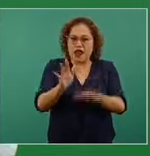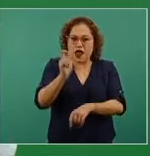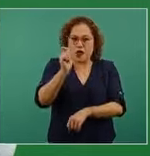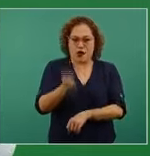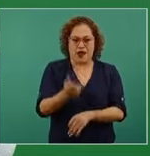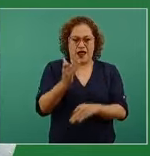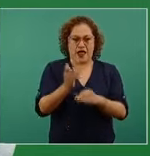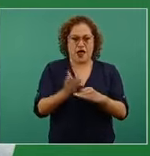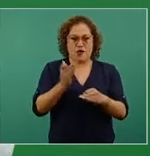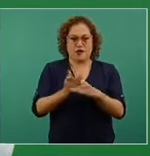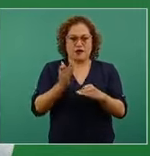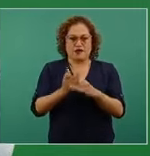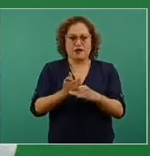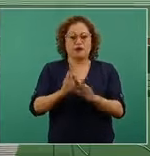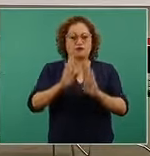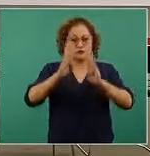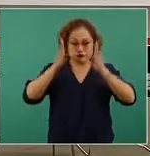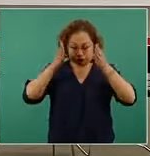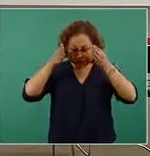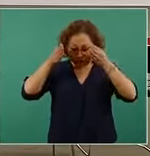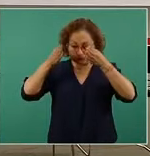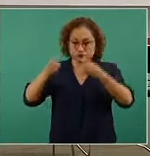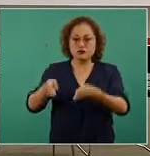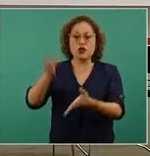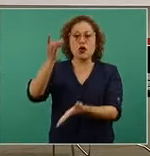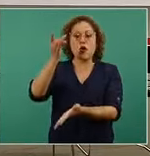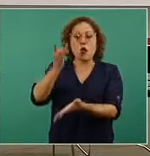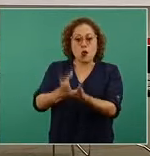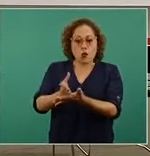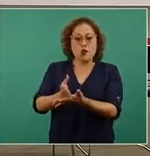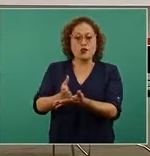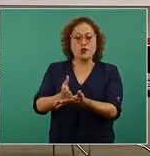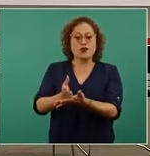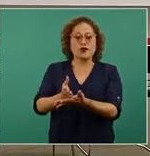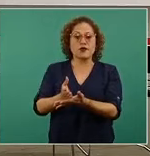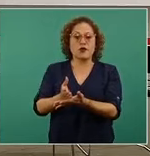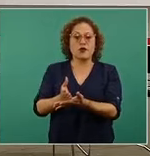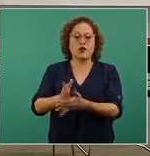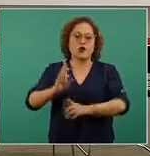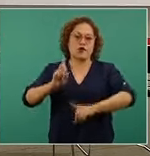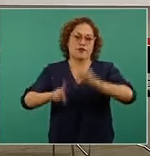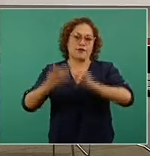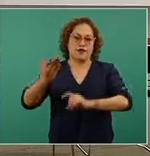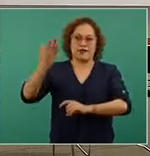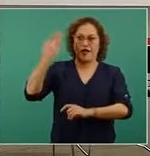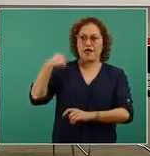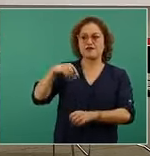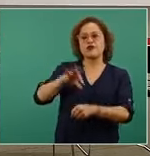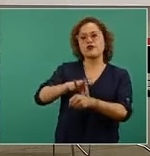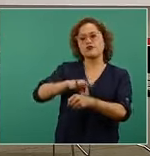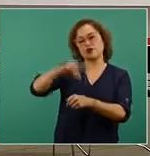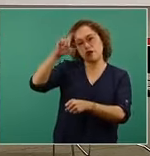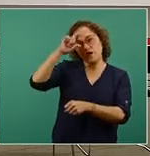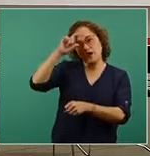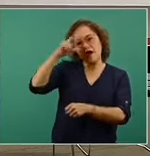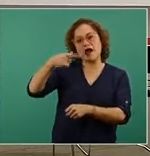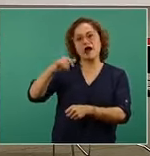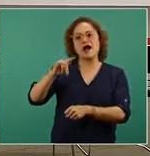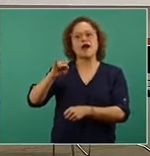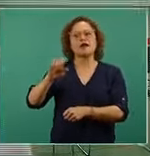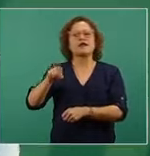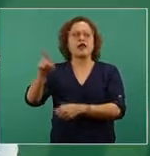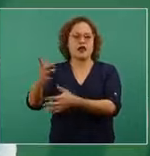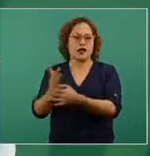momento si la estrategia contempla justo con base a lo que declaró el doctor gatell que comba se vaya